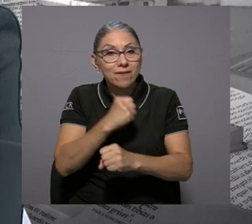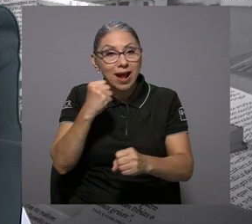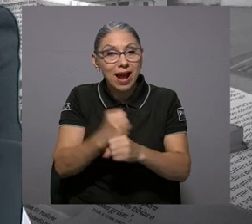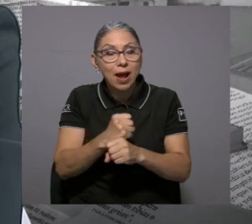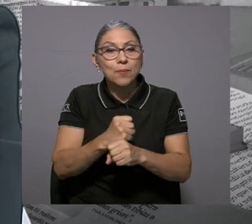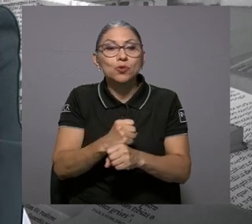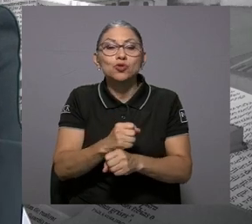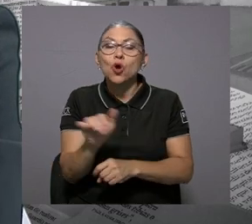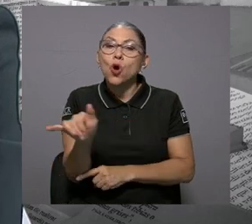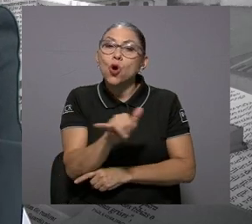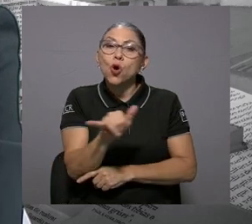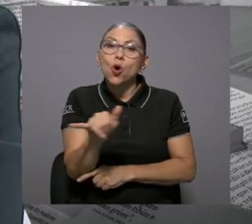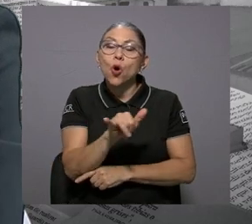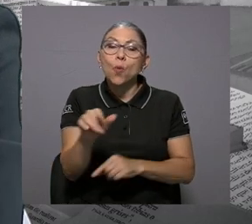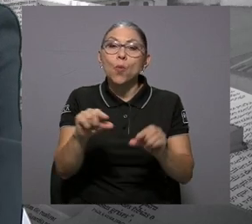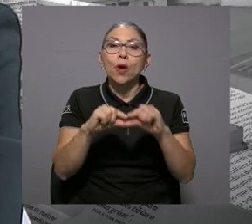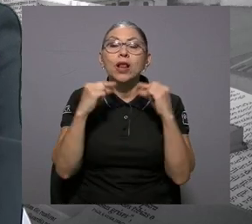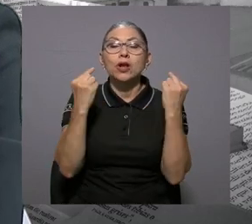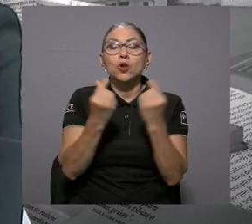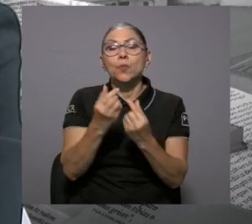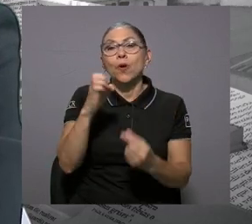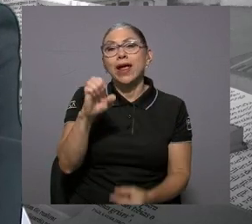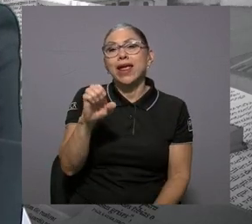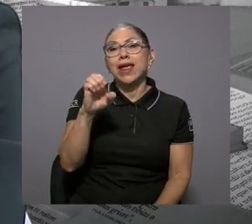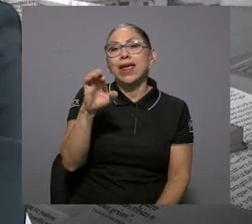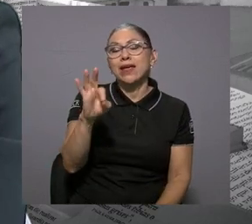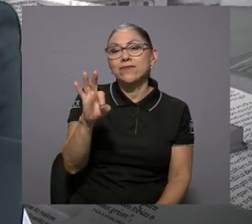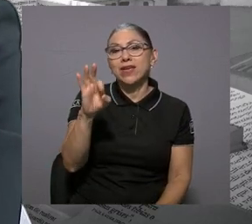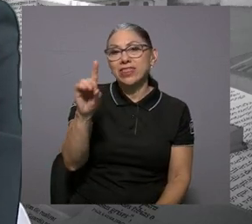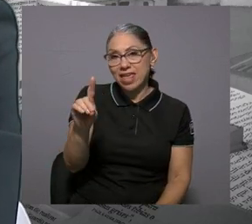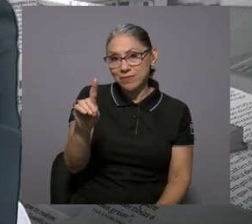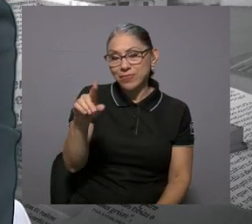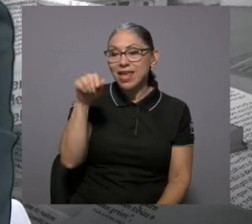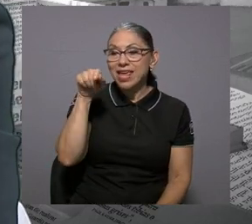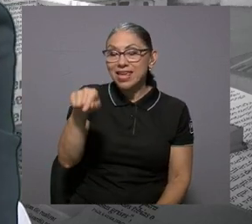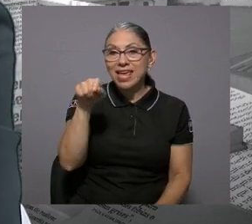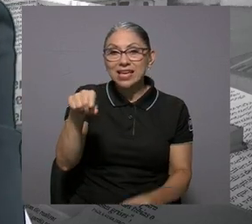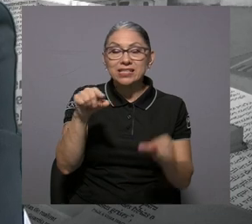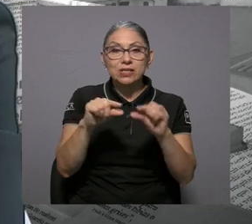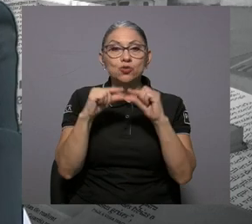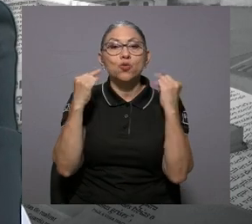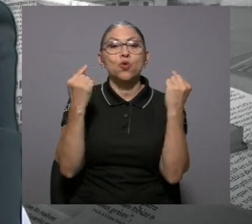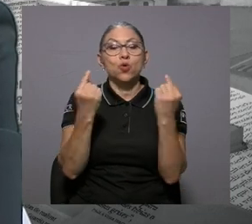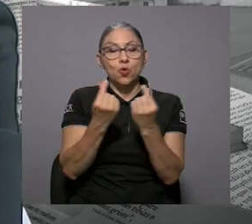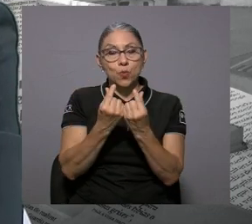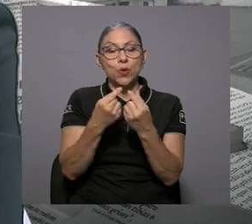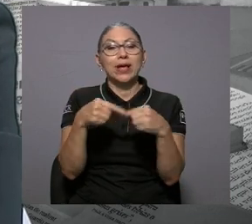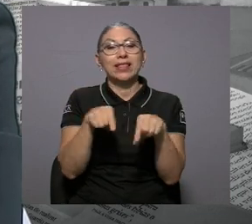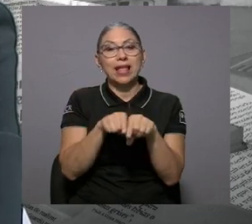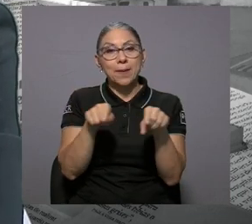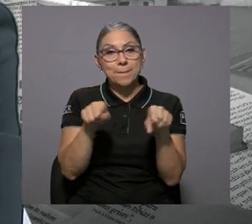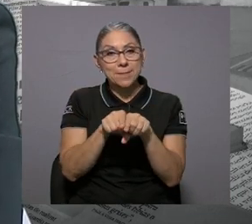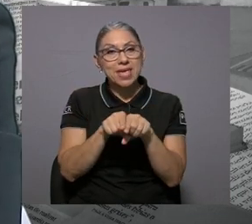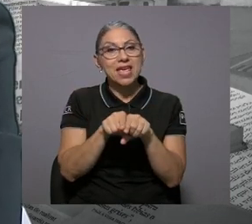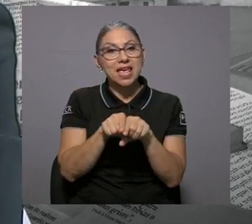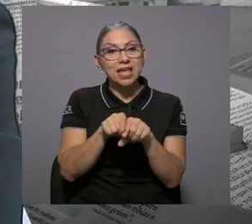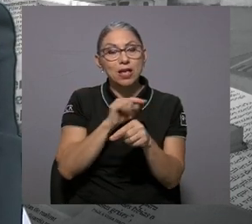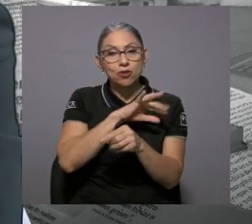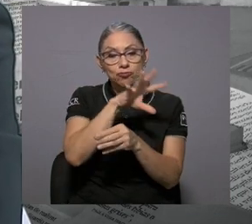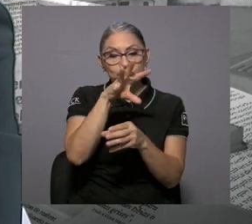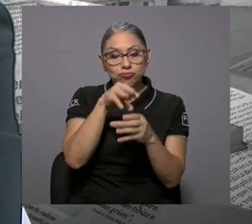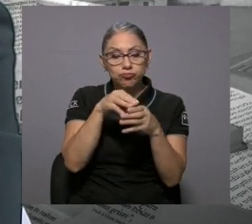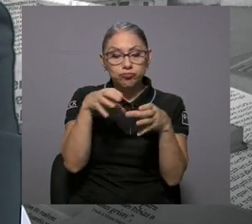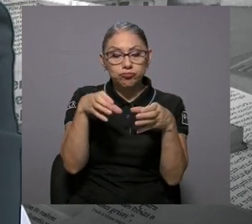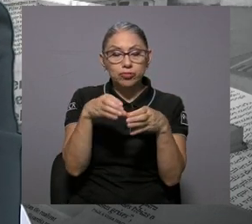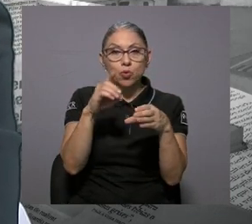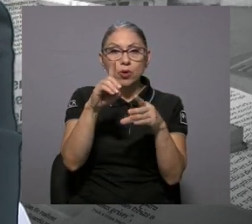también como el grupo AFD, que es un grupo que está también compuesto de una